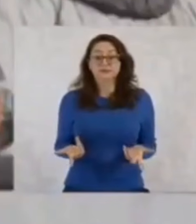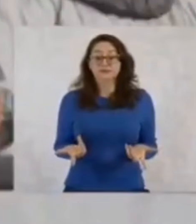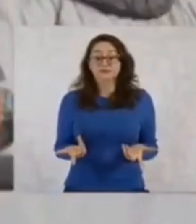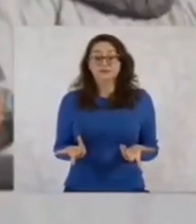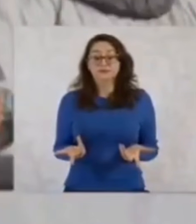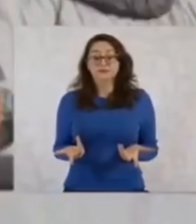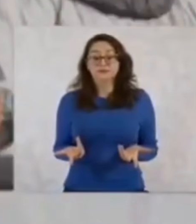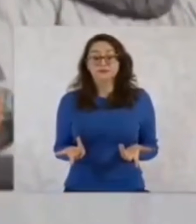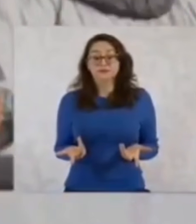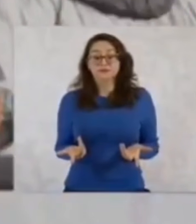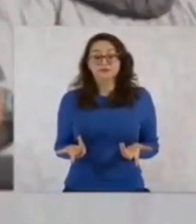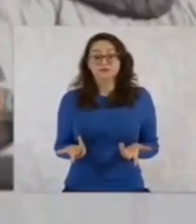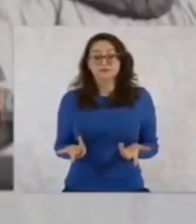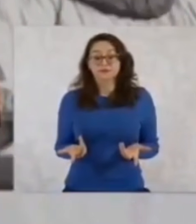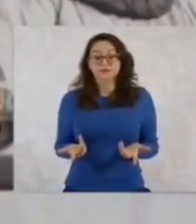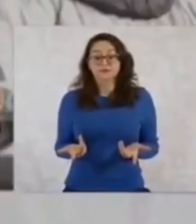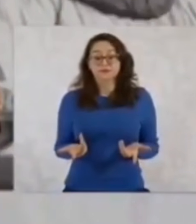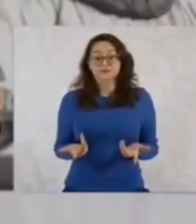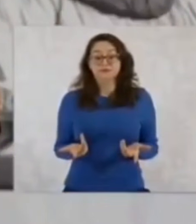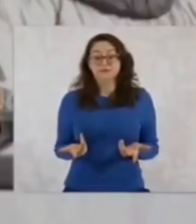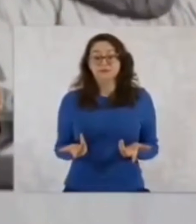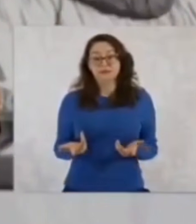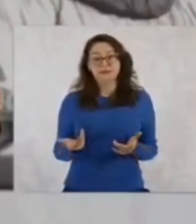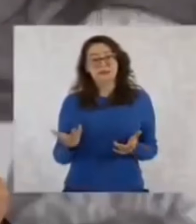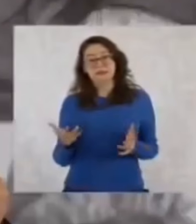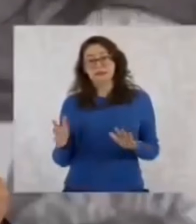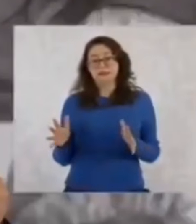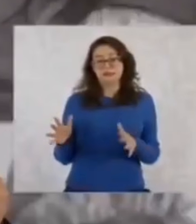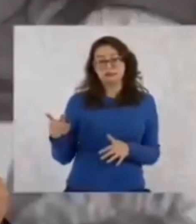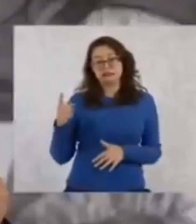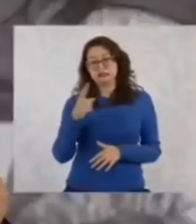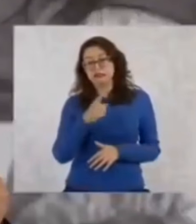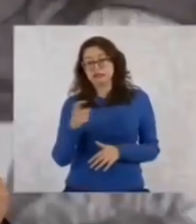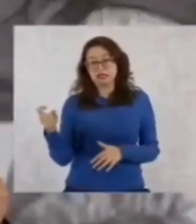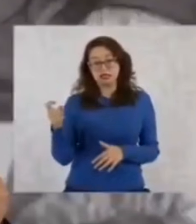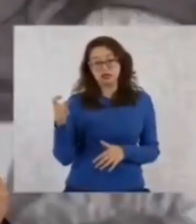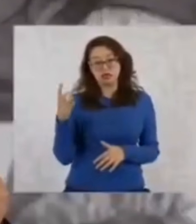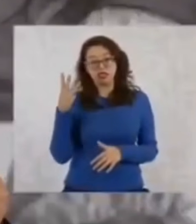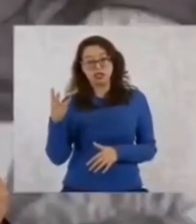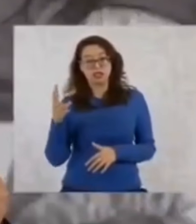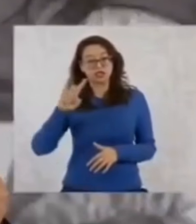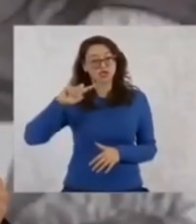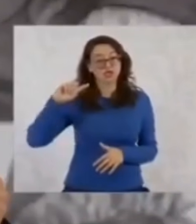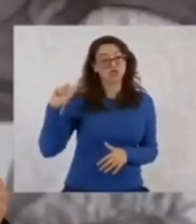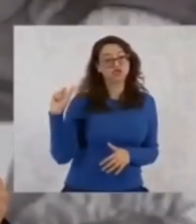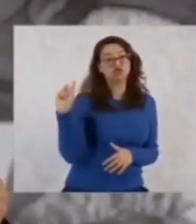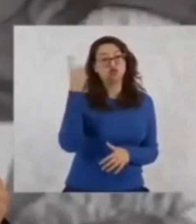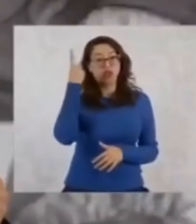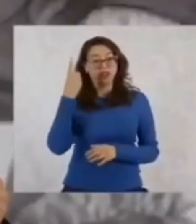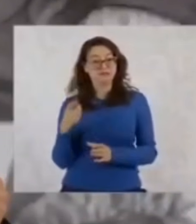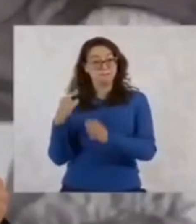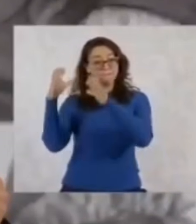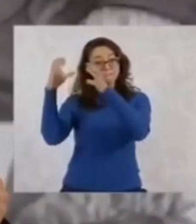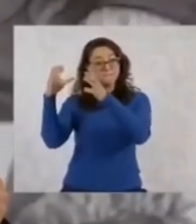y está sobre 102, 103 dólares el barril.